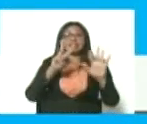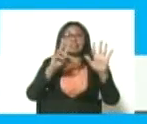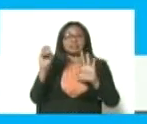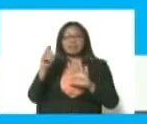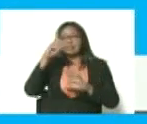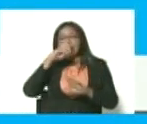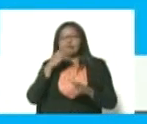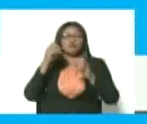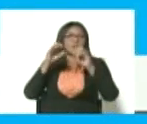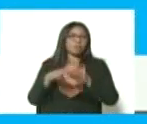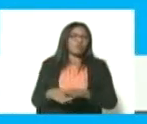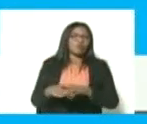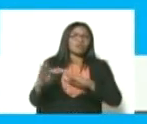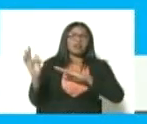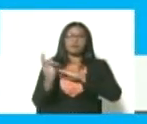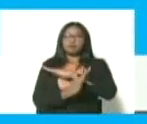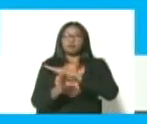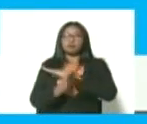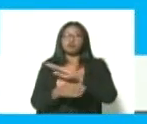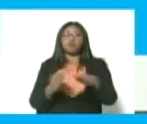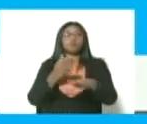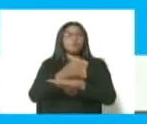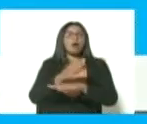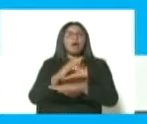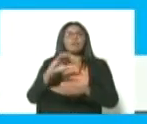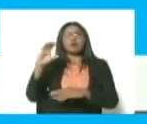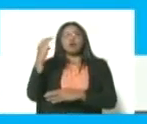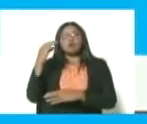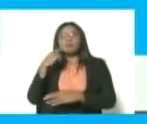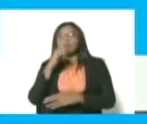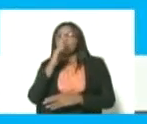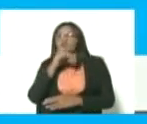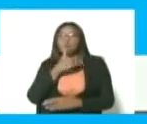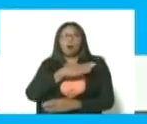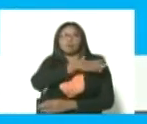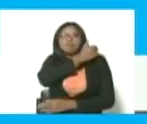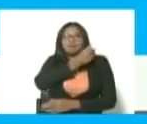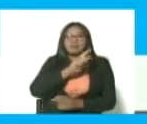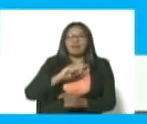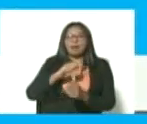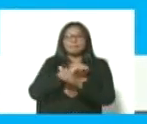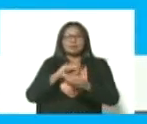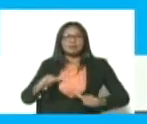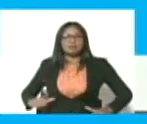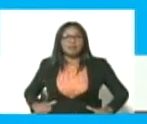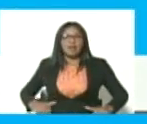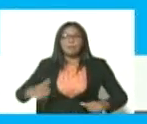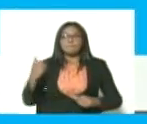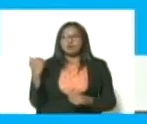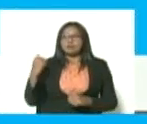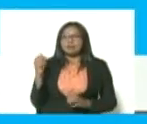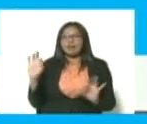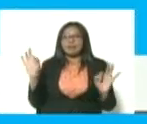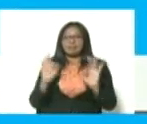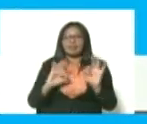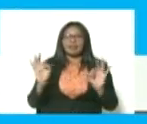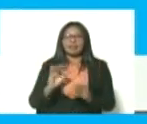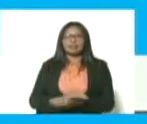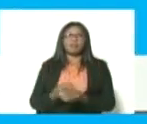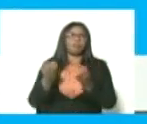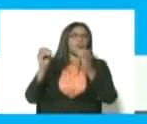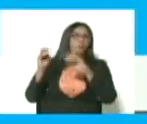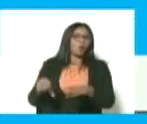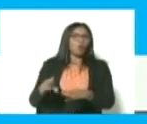frontera. Tú te vas del lado colombiano, no hay autoridades. No hay militares, no hay policía, no hay nada.